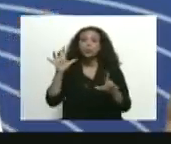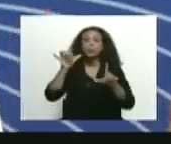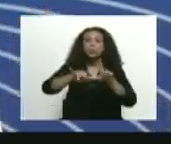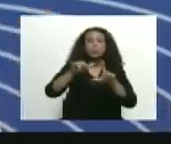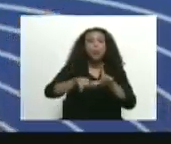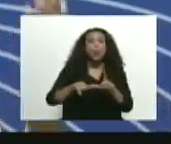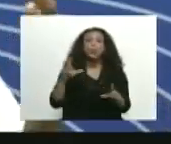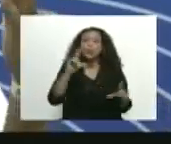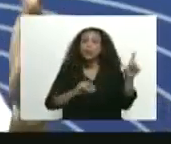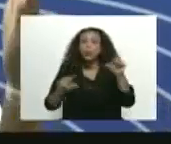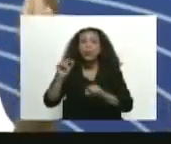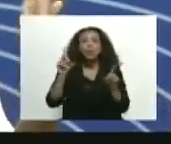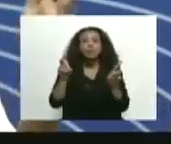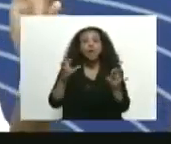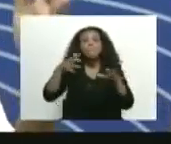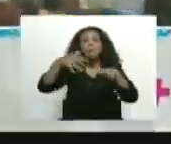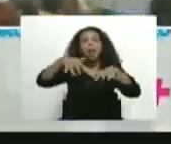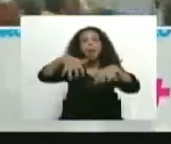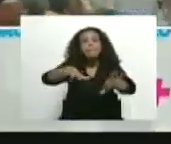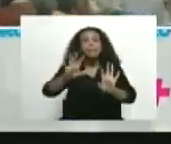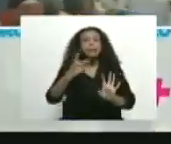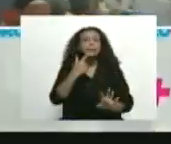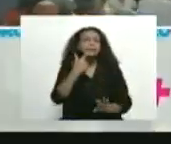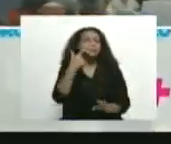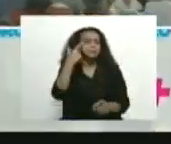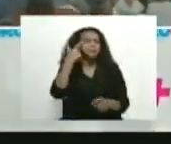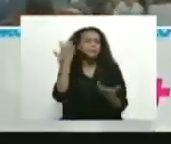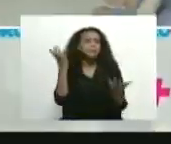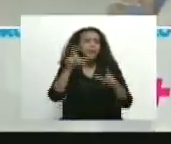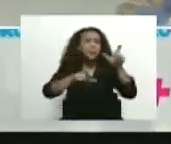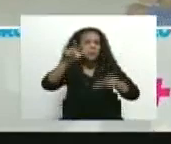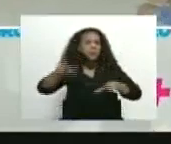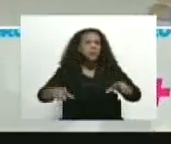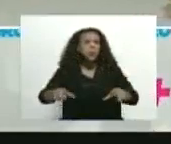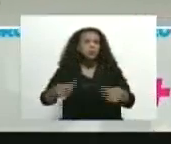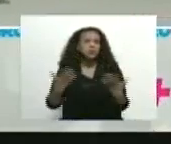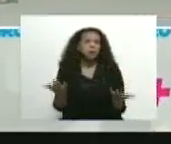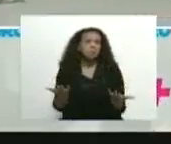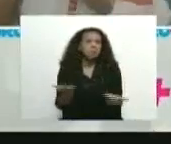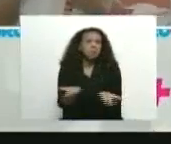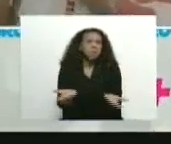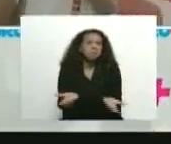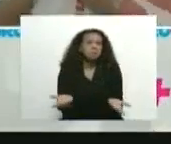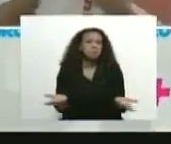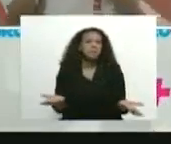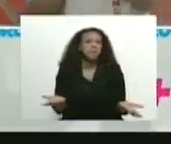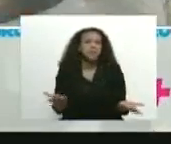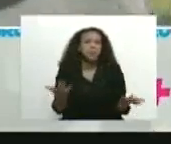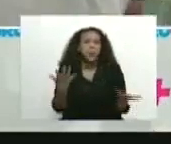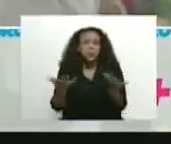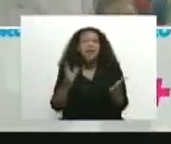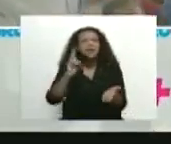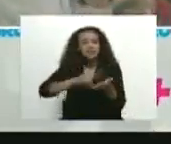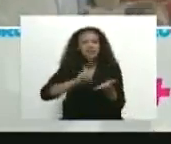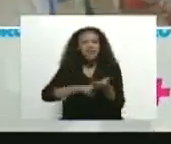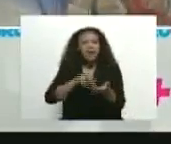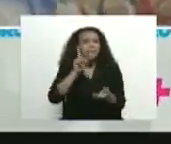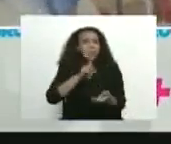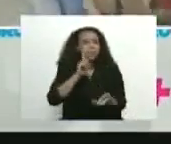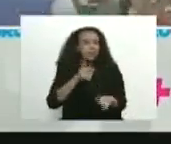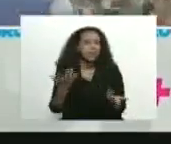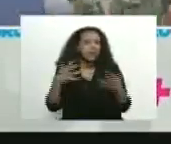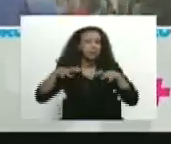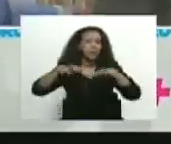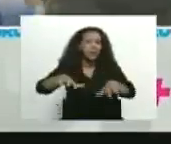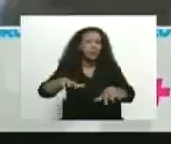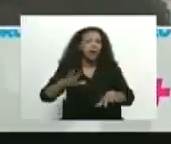marchas, y veíamos que mucha gente, y decíamos, ¿será verdad o no?